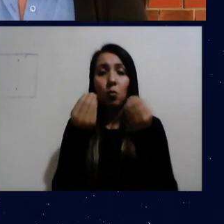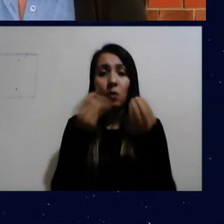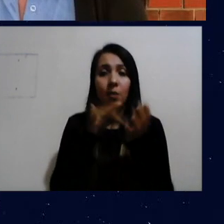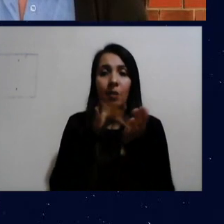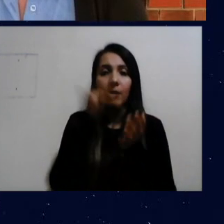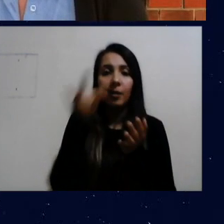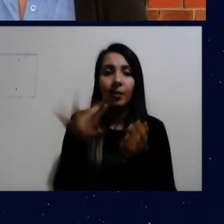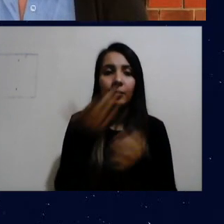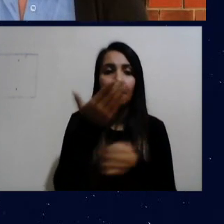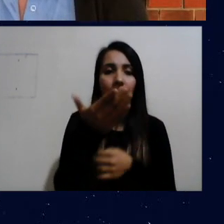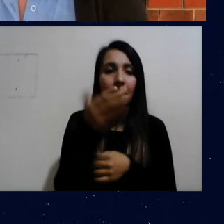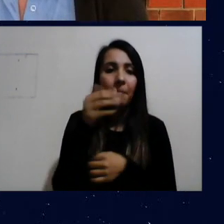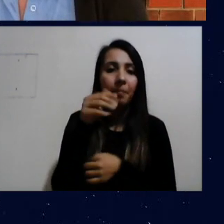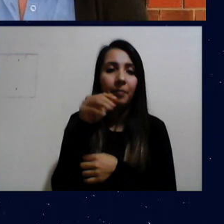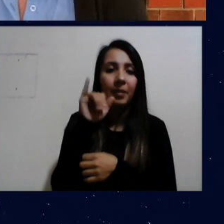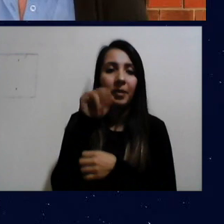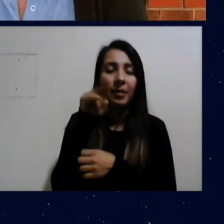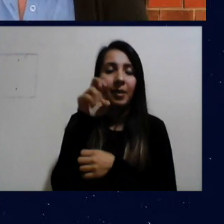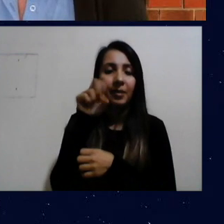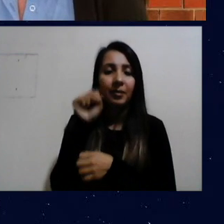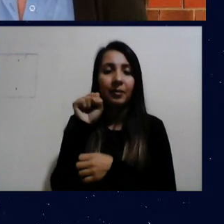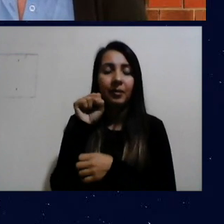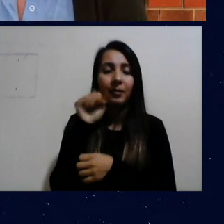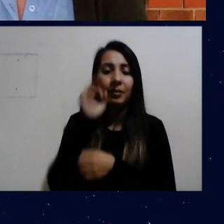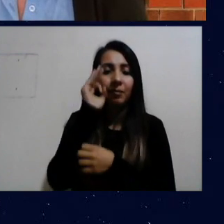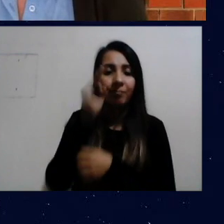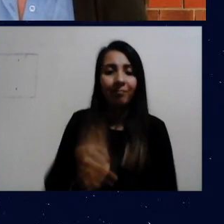todo este asunto de cómo afecta la química